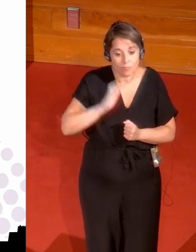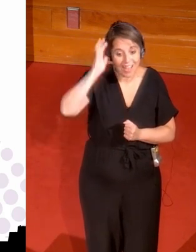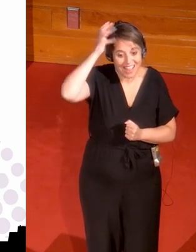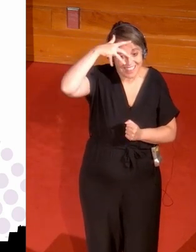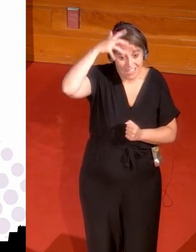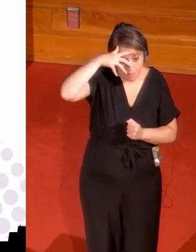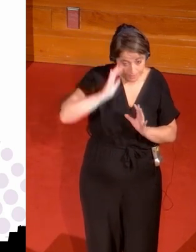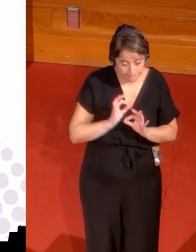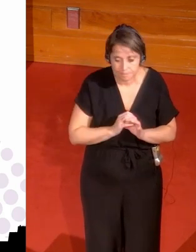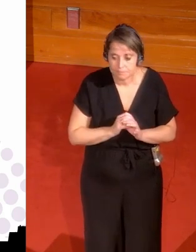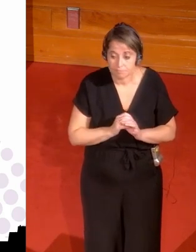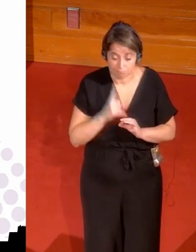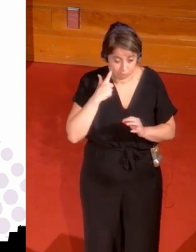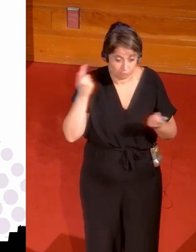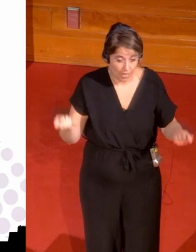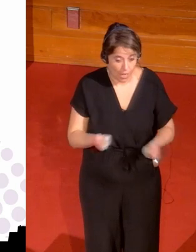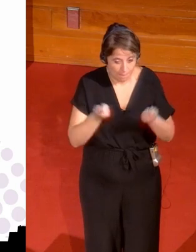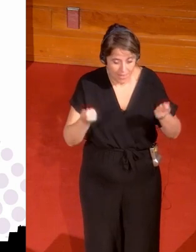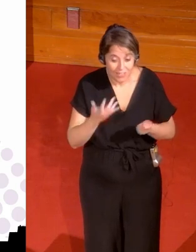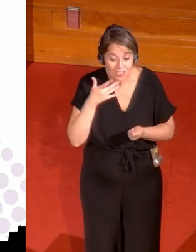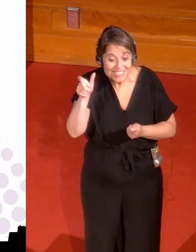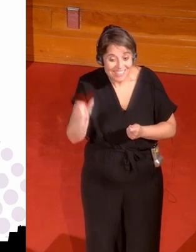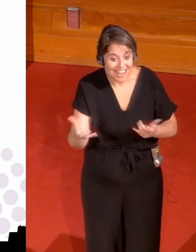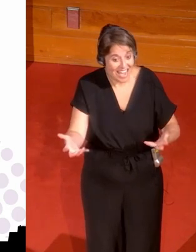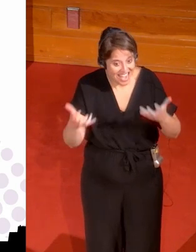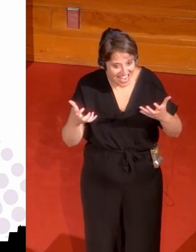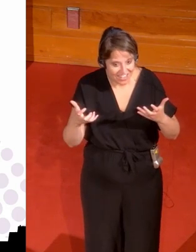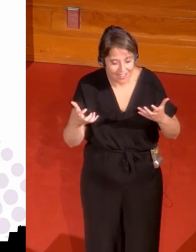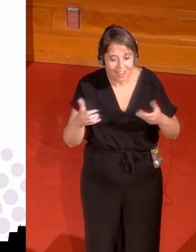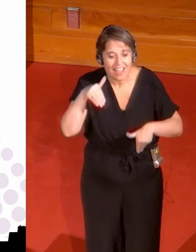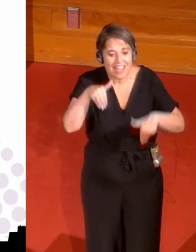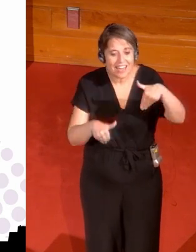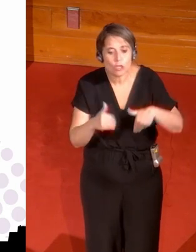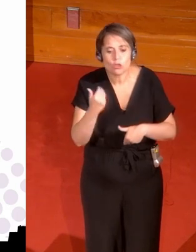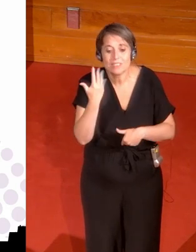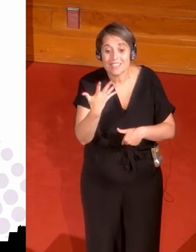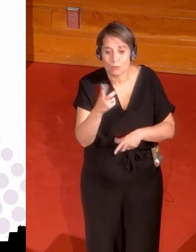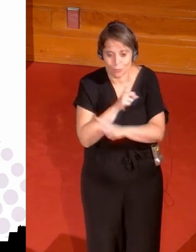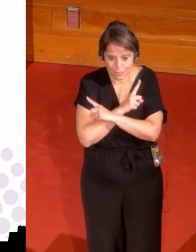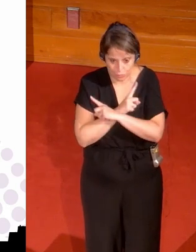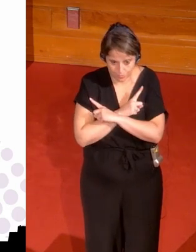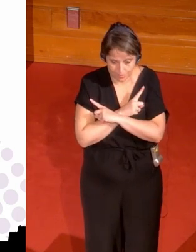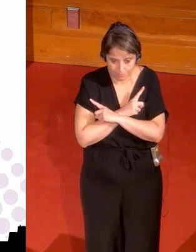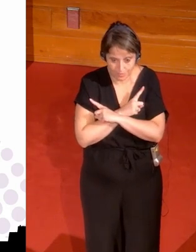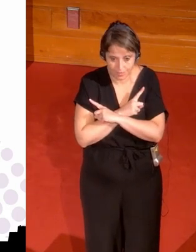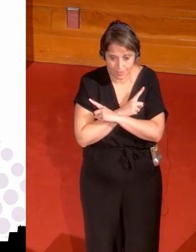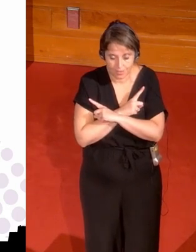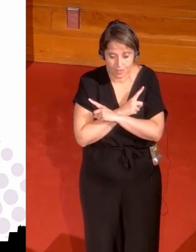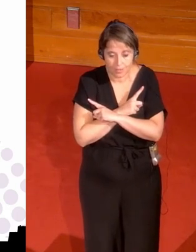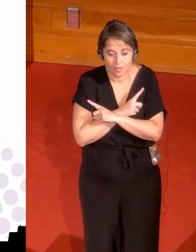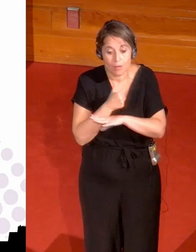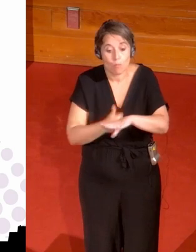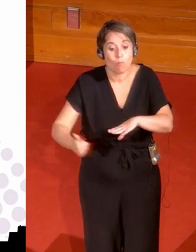campaña ha dicho que si él gana las elecciones son el 5 de noviembre antes de